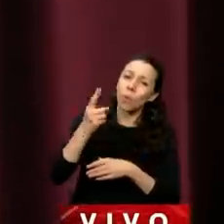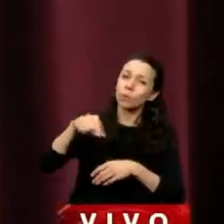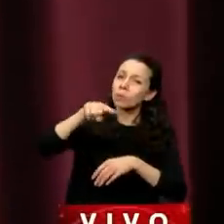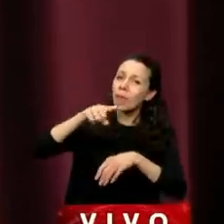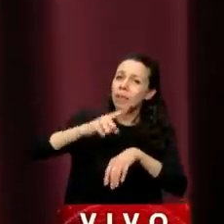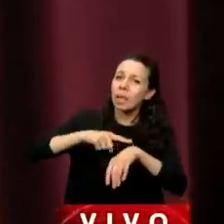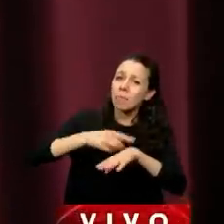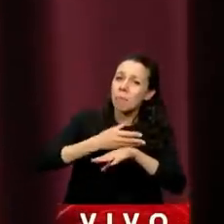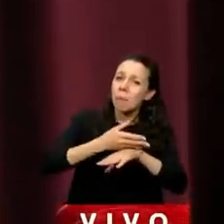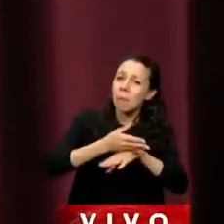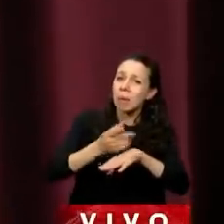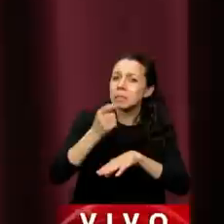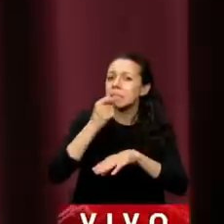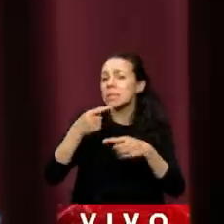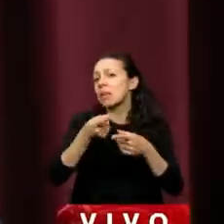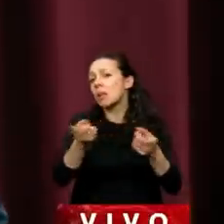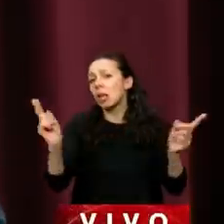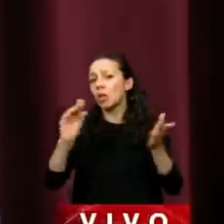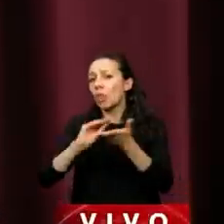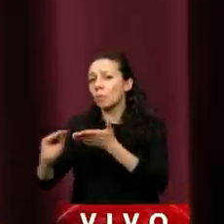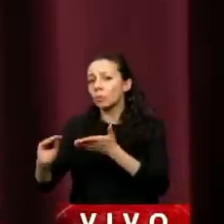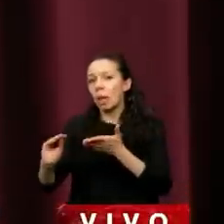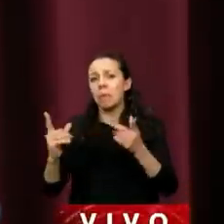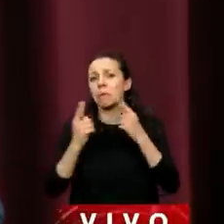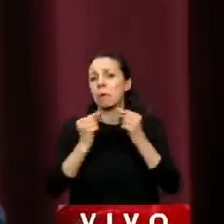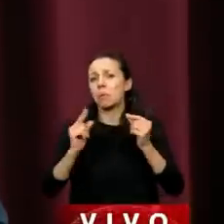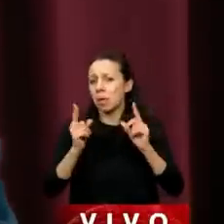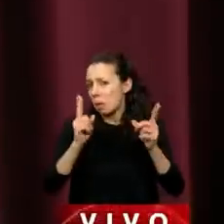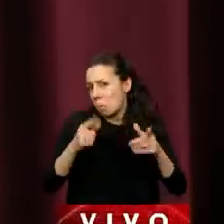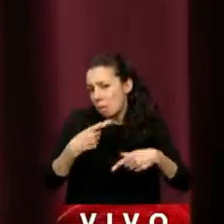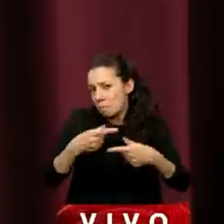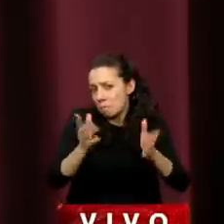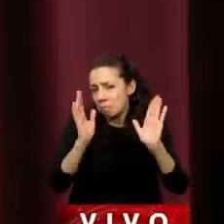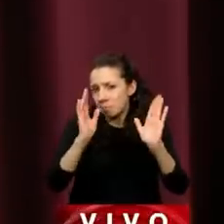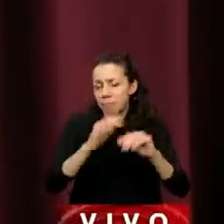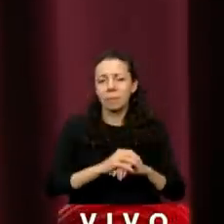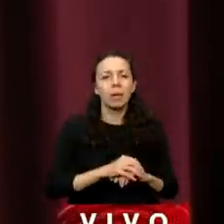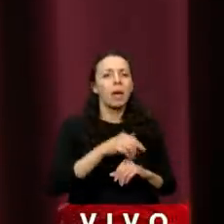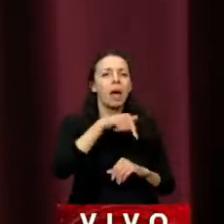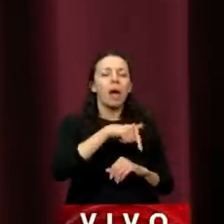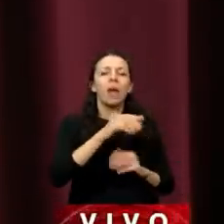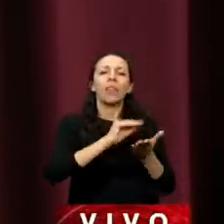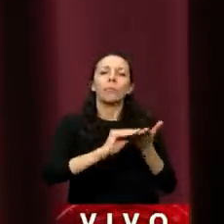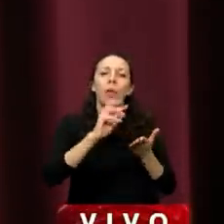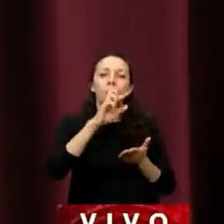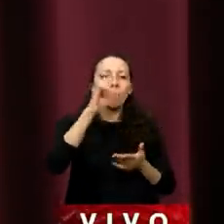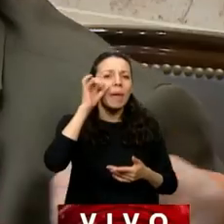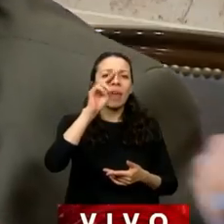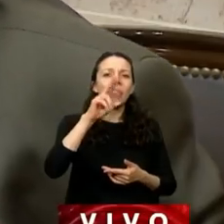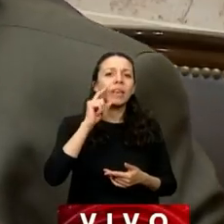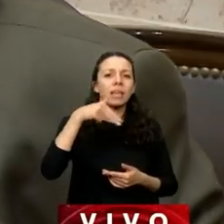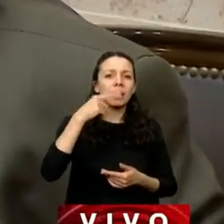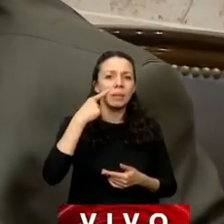diputados no chillan, igualdad entonces. El diputado Pedrini en uso de la palabra.